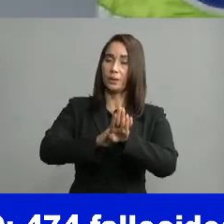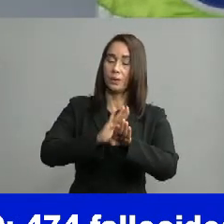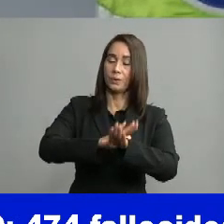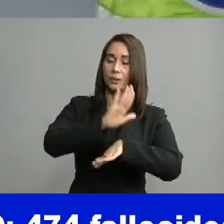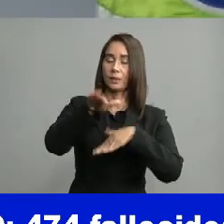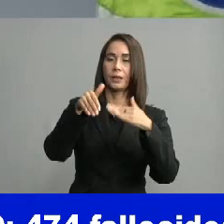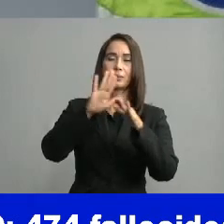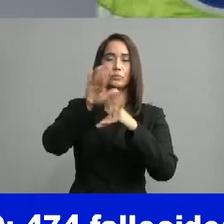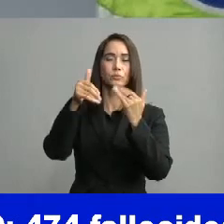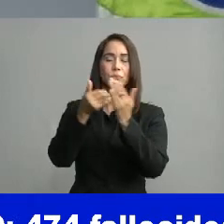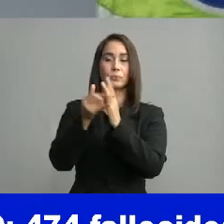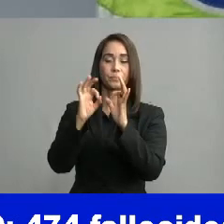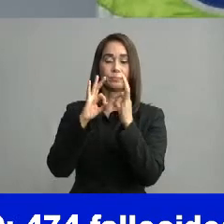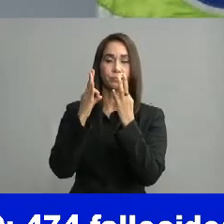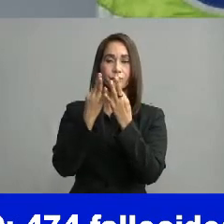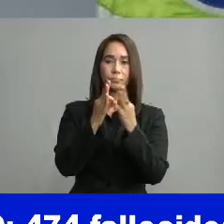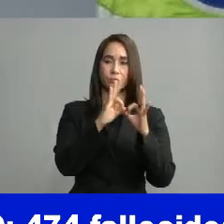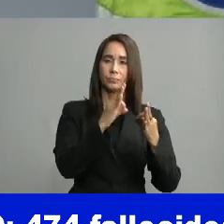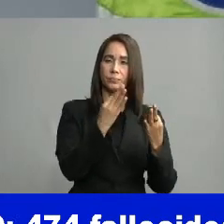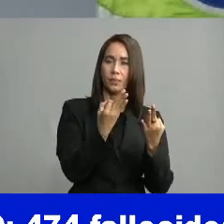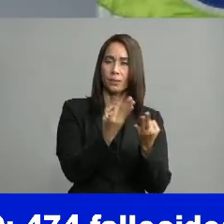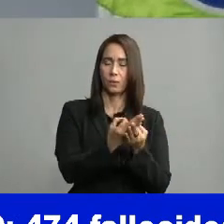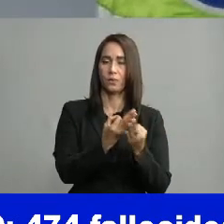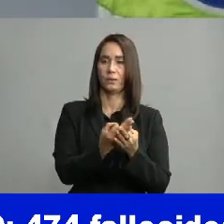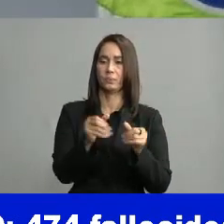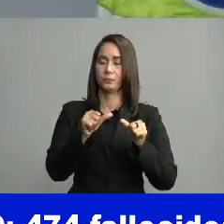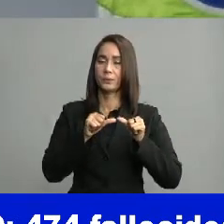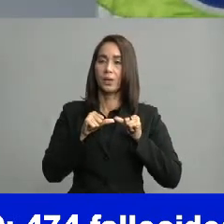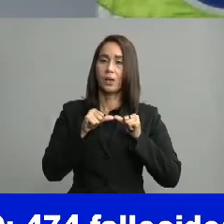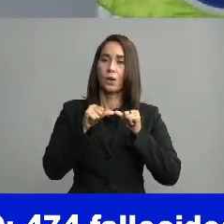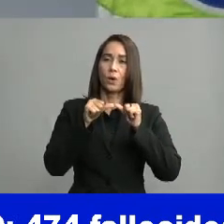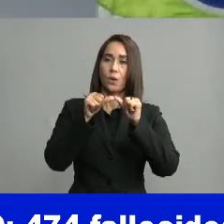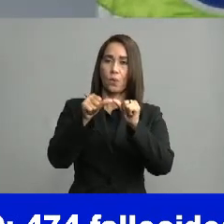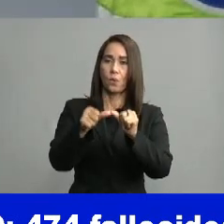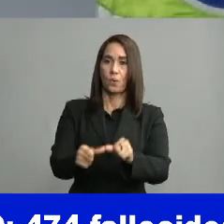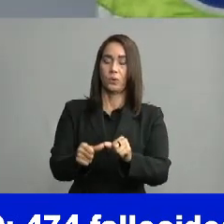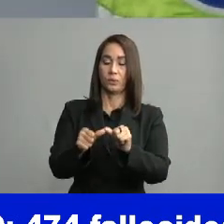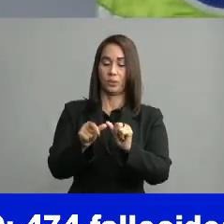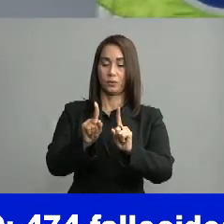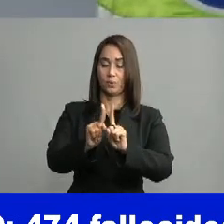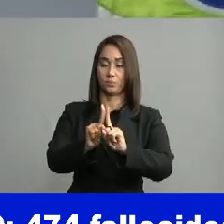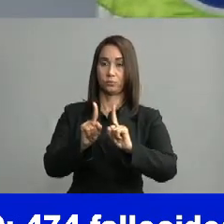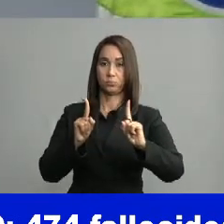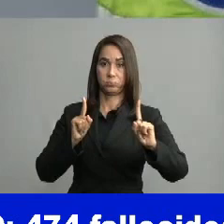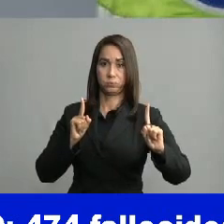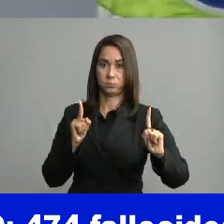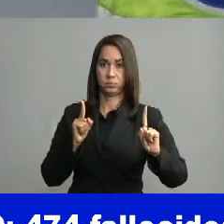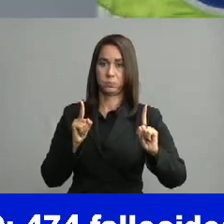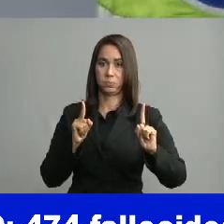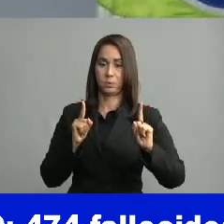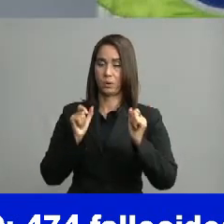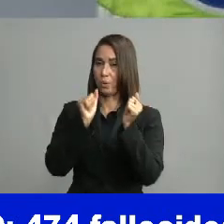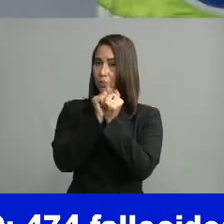las familias y ciudadanos a mantener el distanciamiento